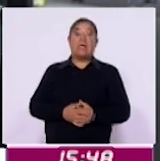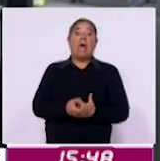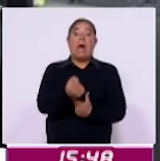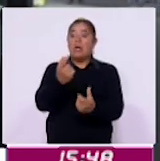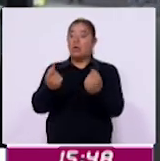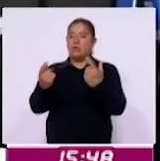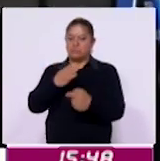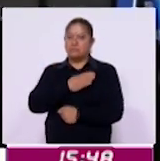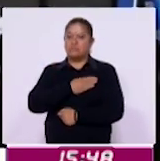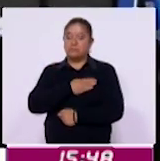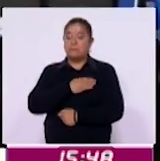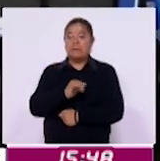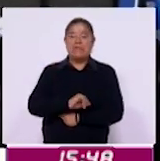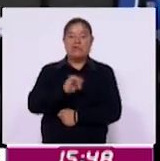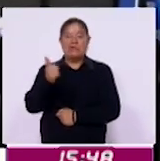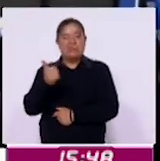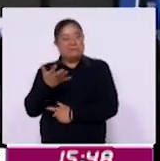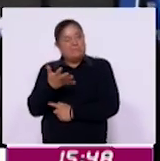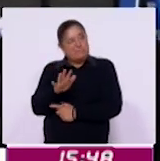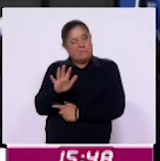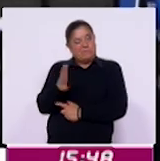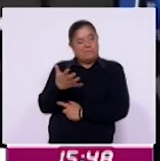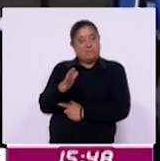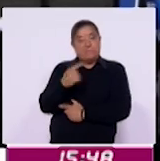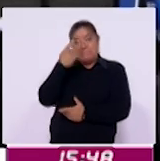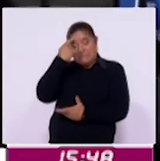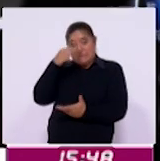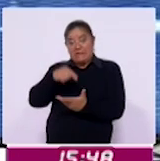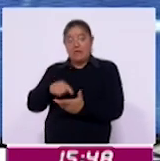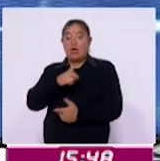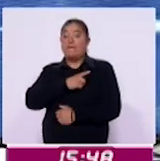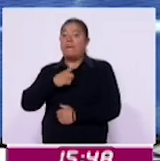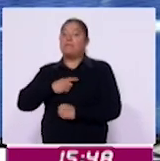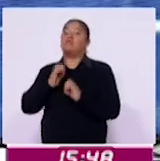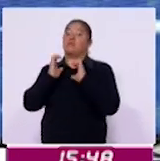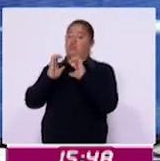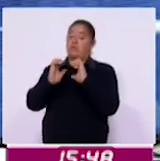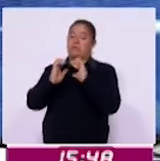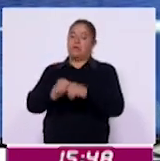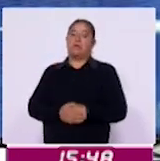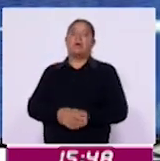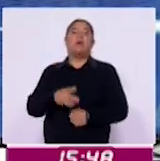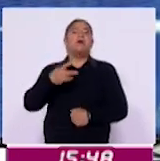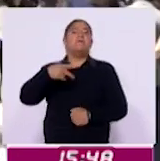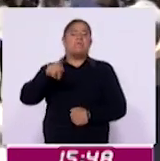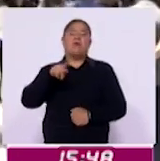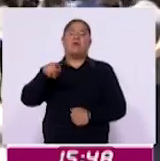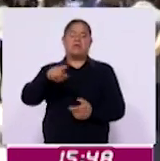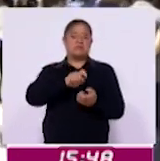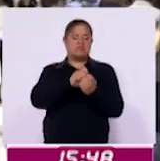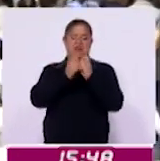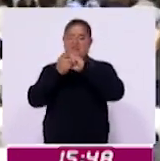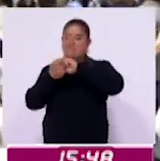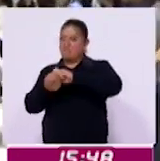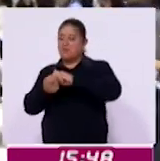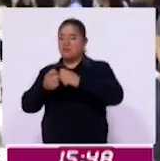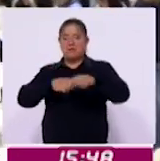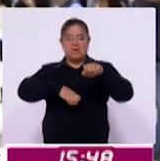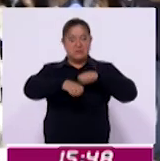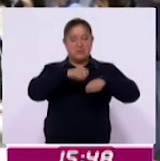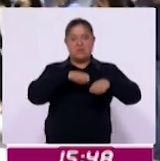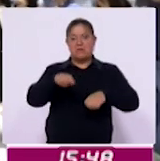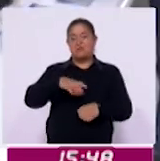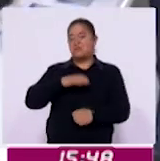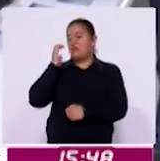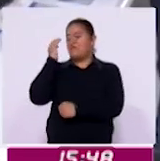será bueno, en otros no tanto. Y creo que habrá que tomar precauciones, pero en general el tipo de transformación de la industria que va a poner fin a